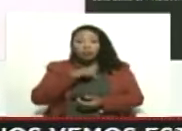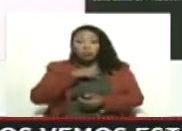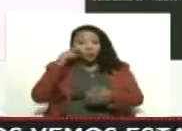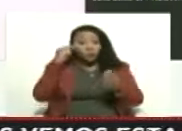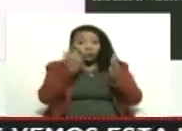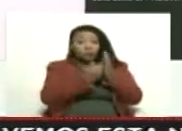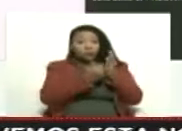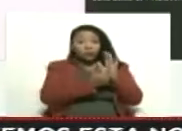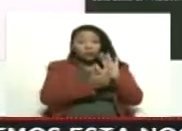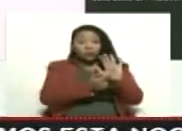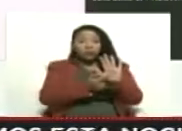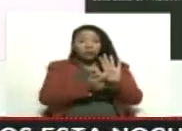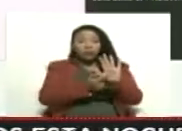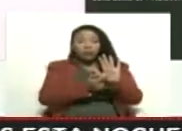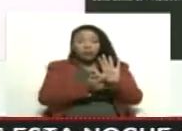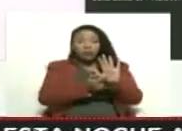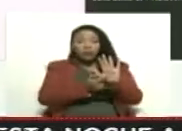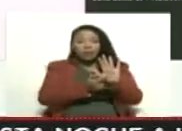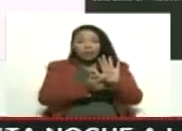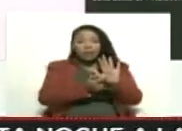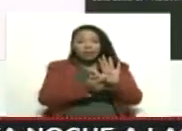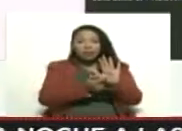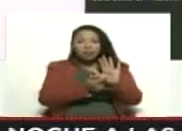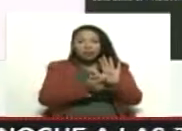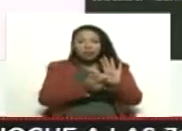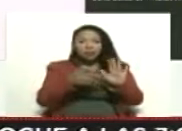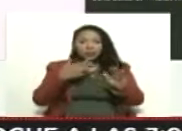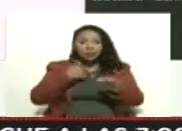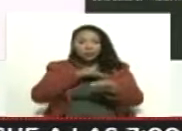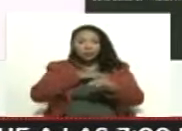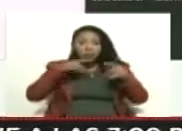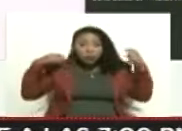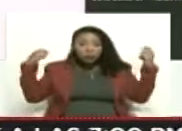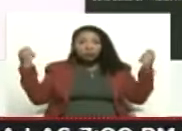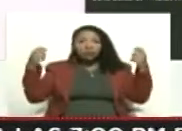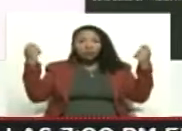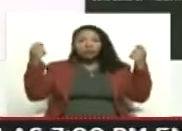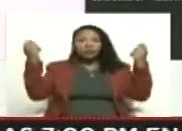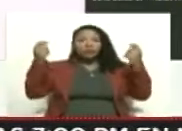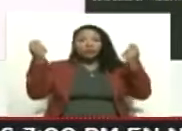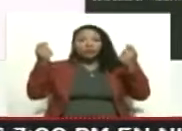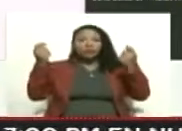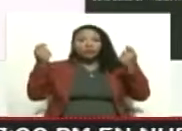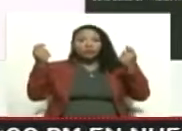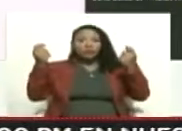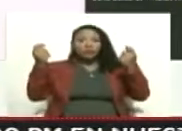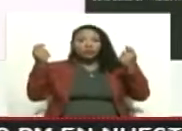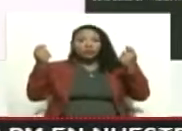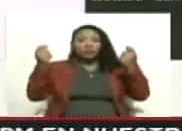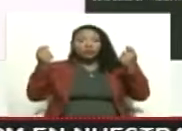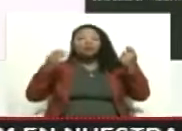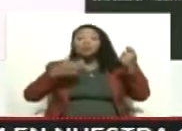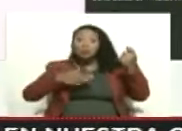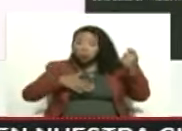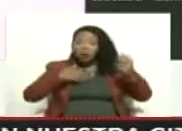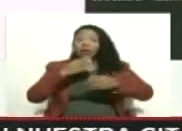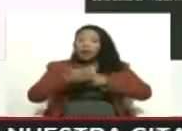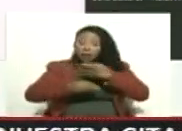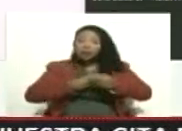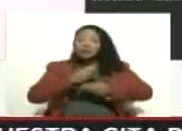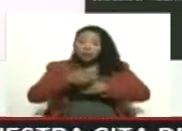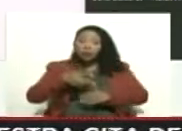en la campaña de de de nuestro del referéndum que se puede hacer política